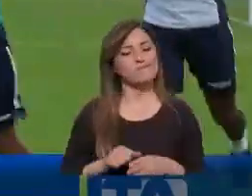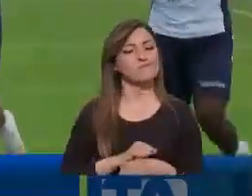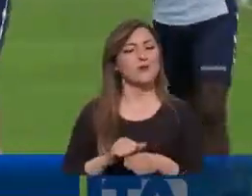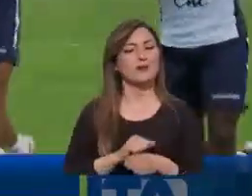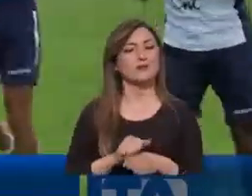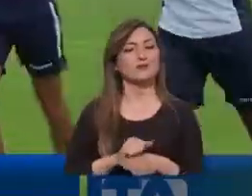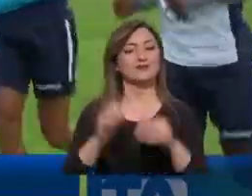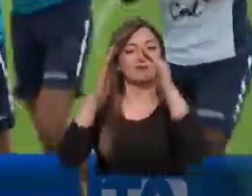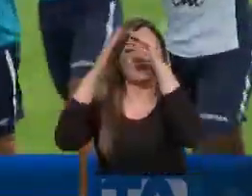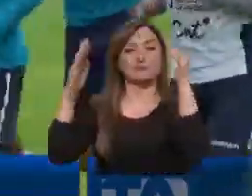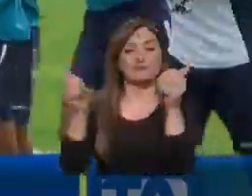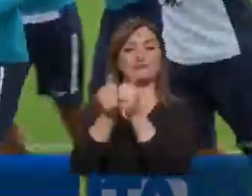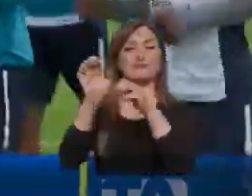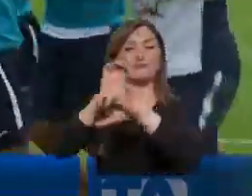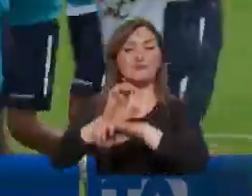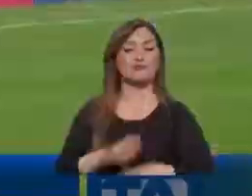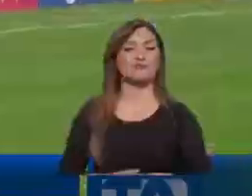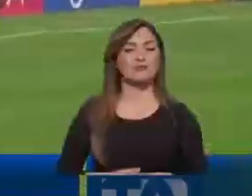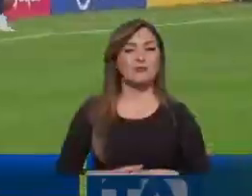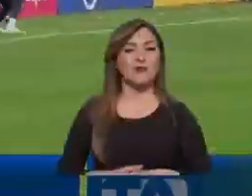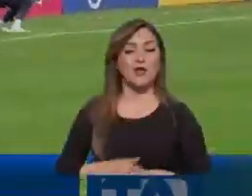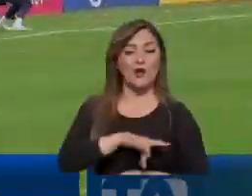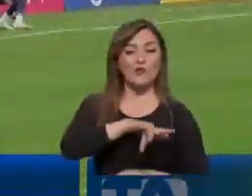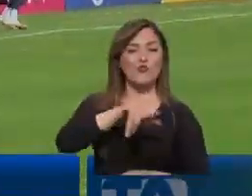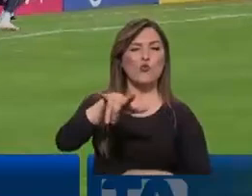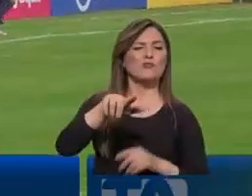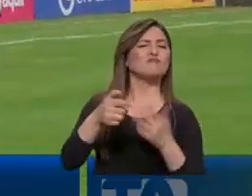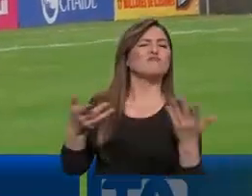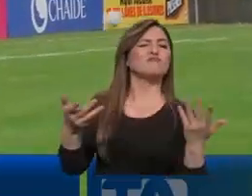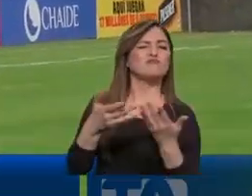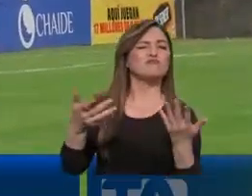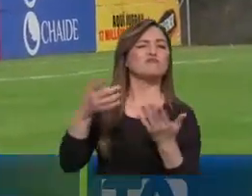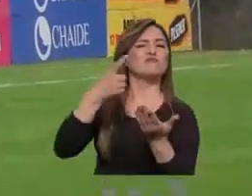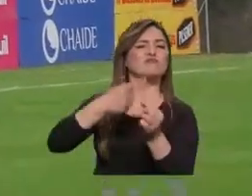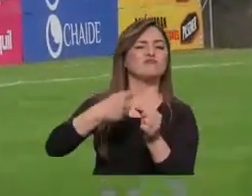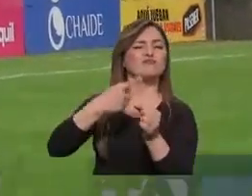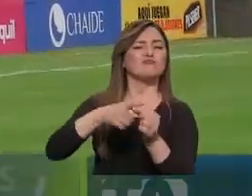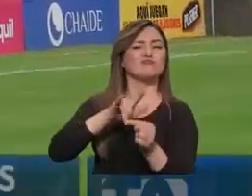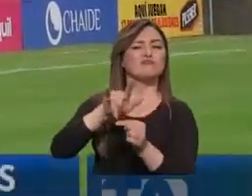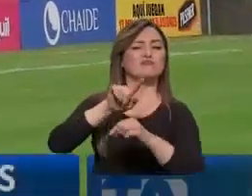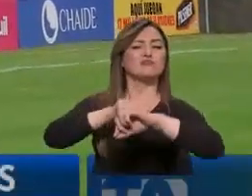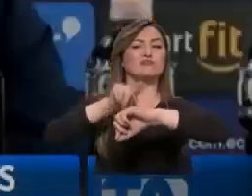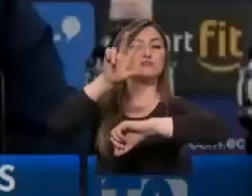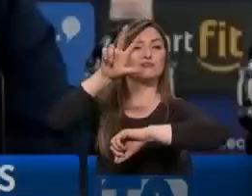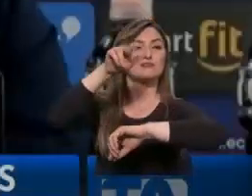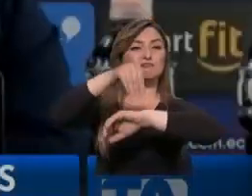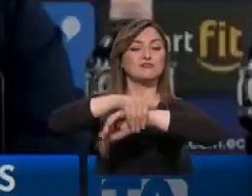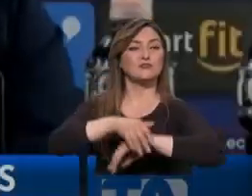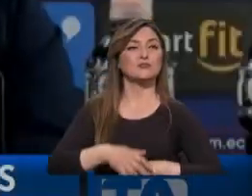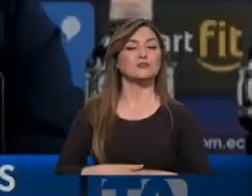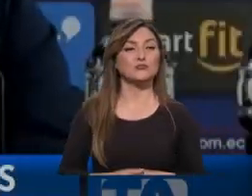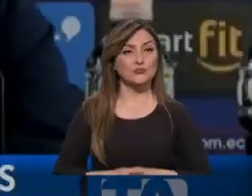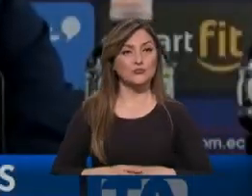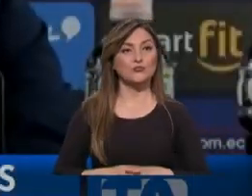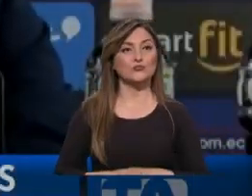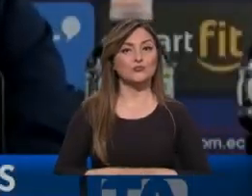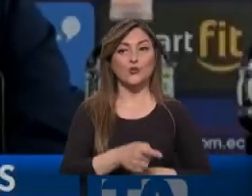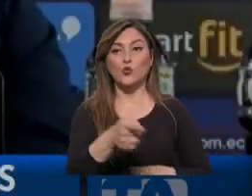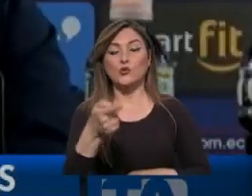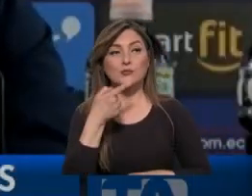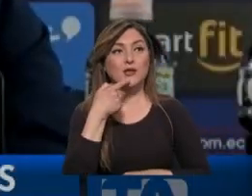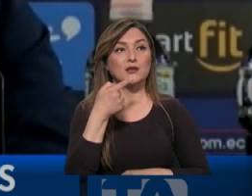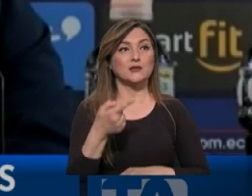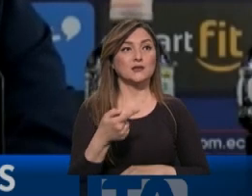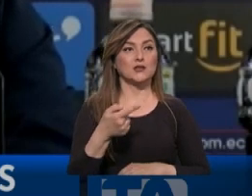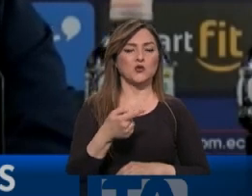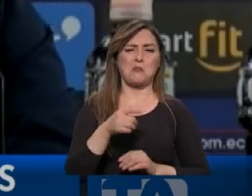tricolor. El vuelo charter de la selección nacional saldrá de la capital de la República a las 3 de la tarde. Porque ustedes me dicen que yo me siento menos